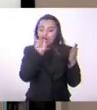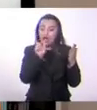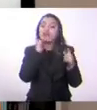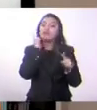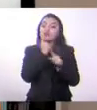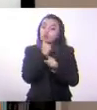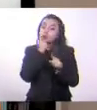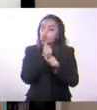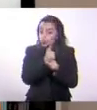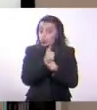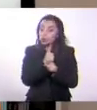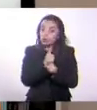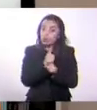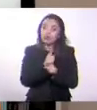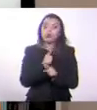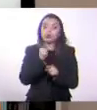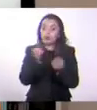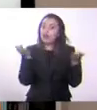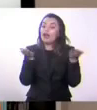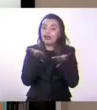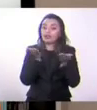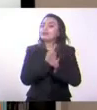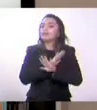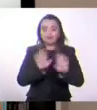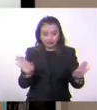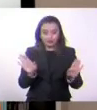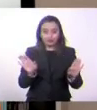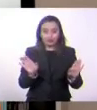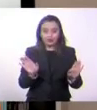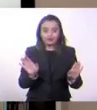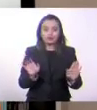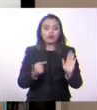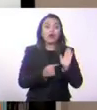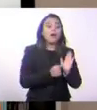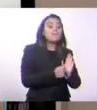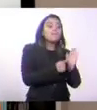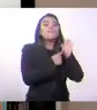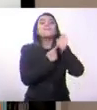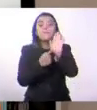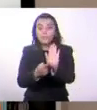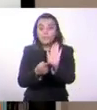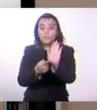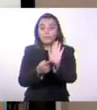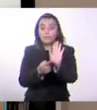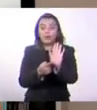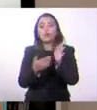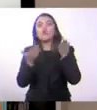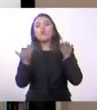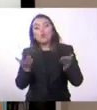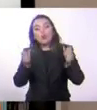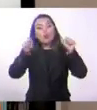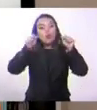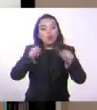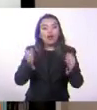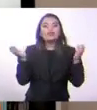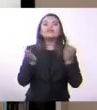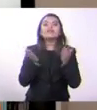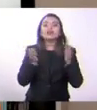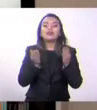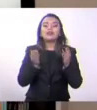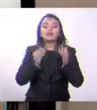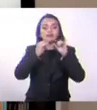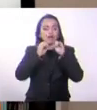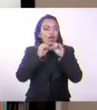publicación puedes hacerlo leyéndolo en una red social, puedes compartirlo con tu docente, con ayuda siempre de un